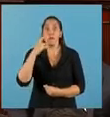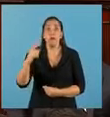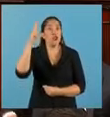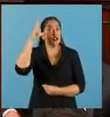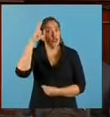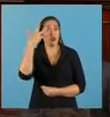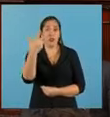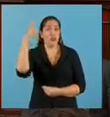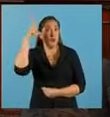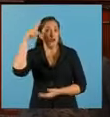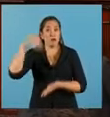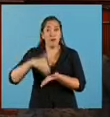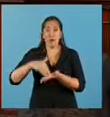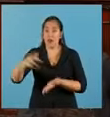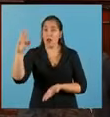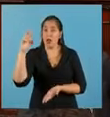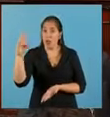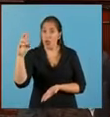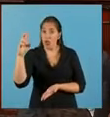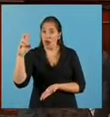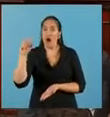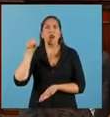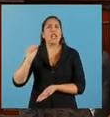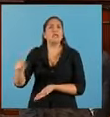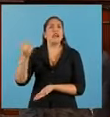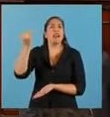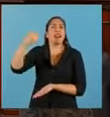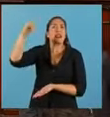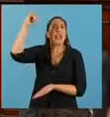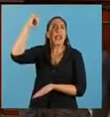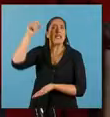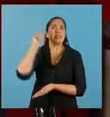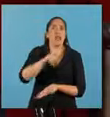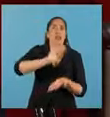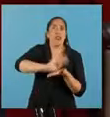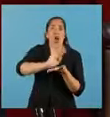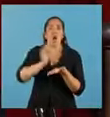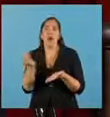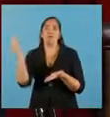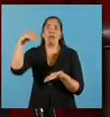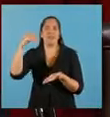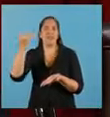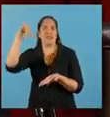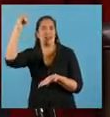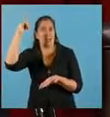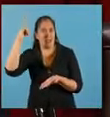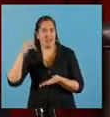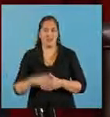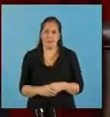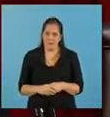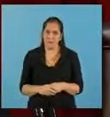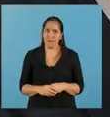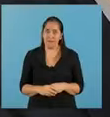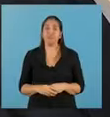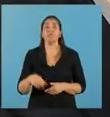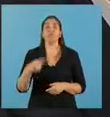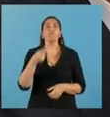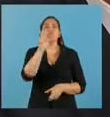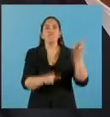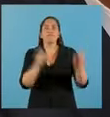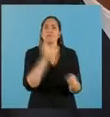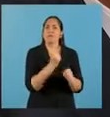14.838 millones de dólares en conceptos de intereses de esa deuda. La desocupación trepó